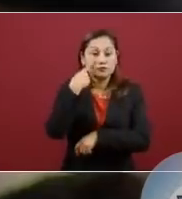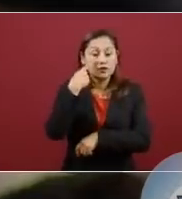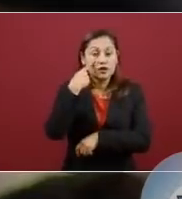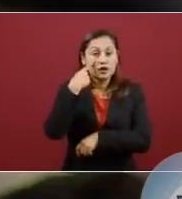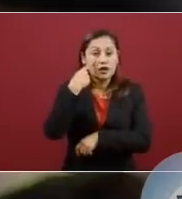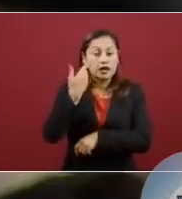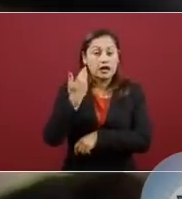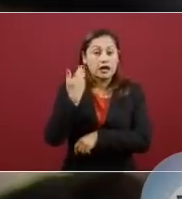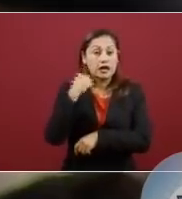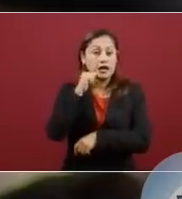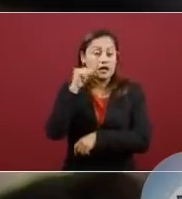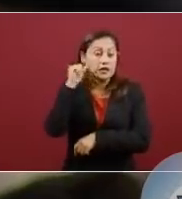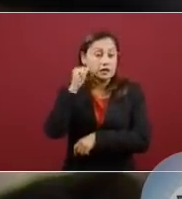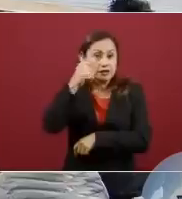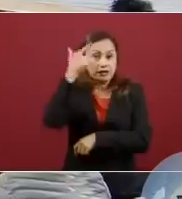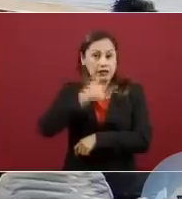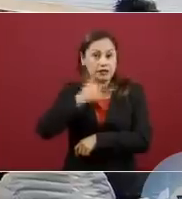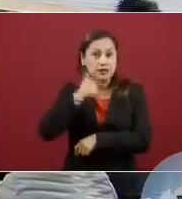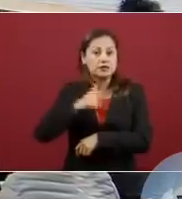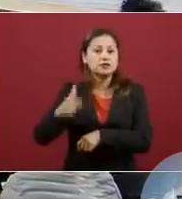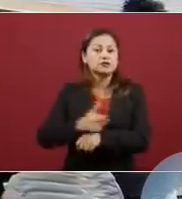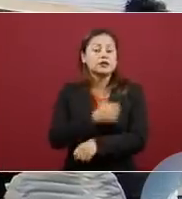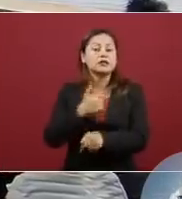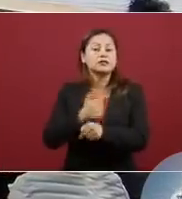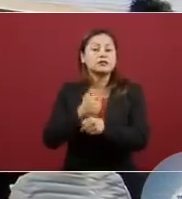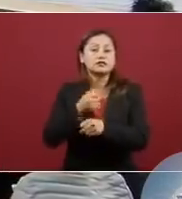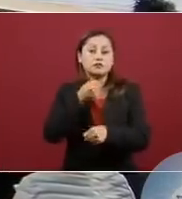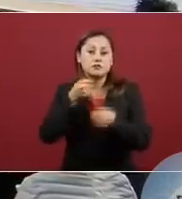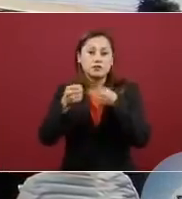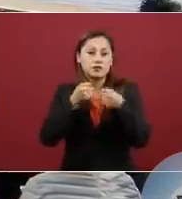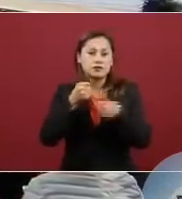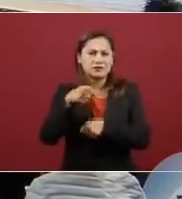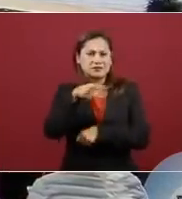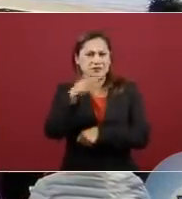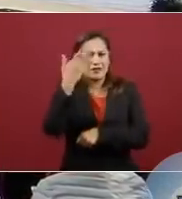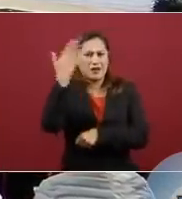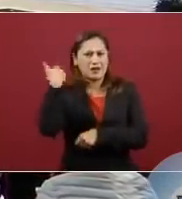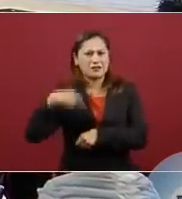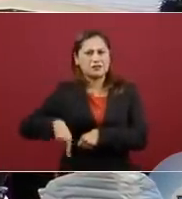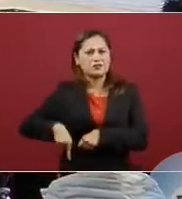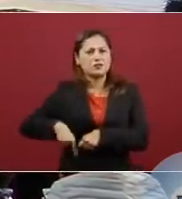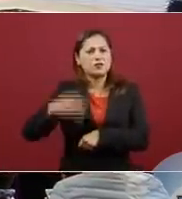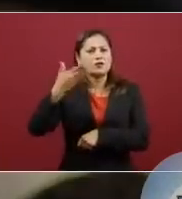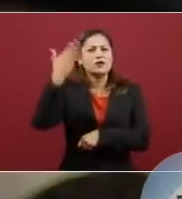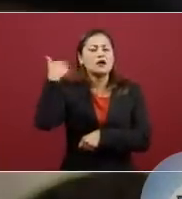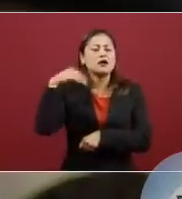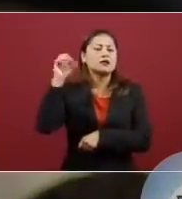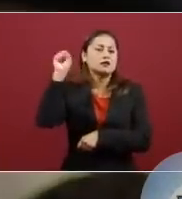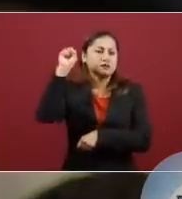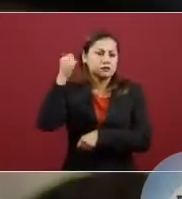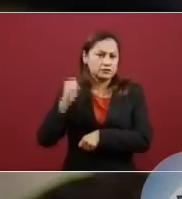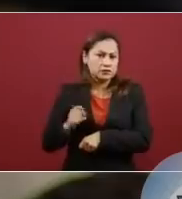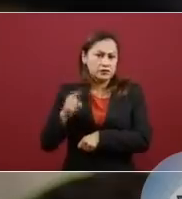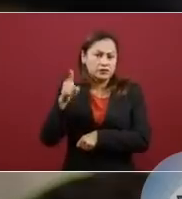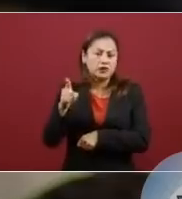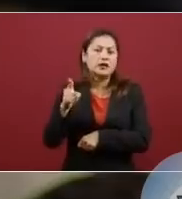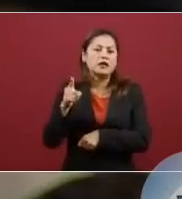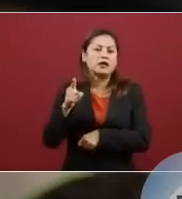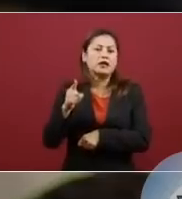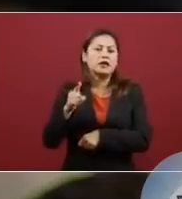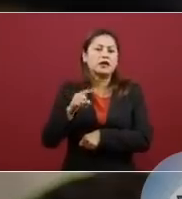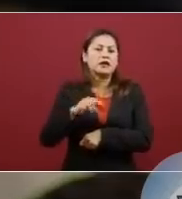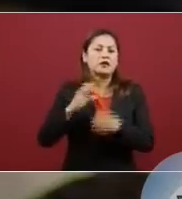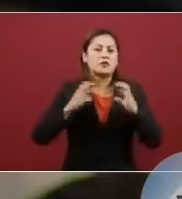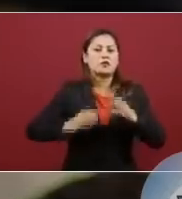6º periodista de su gobierno, el licenciado López Obrador, un reportero en Sinaloa. Su cadáver fue arrojado bajo